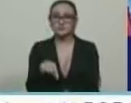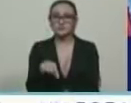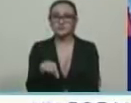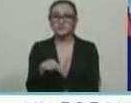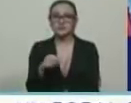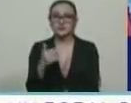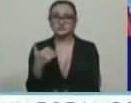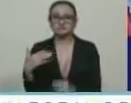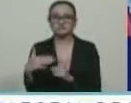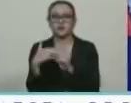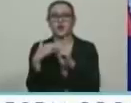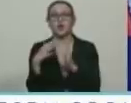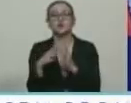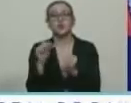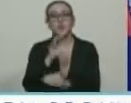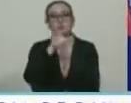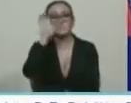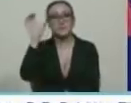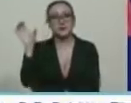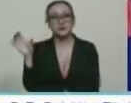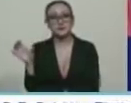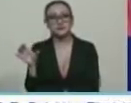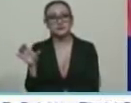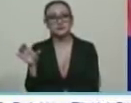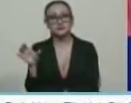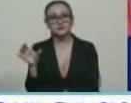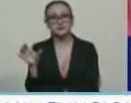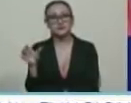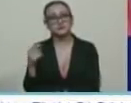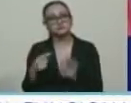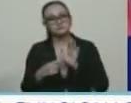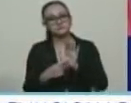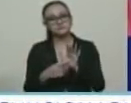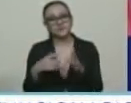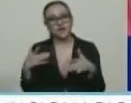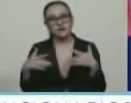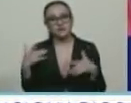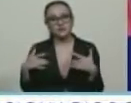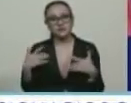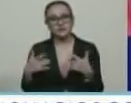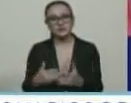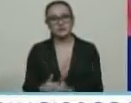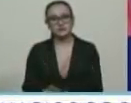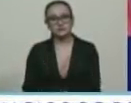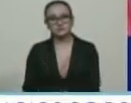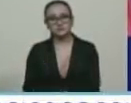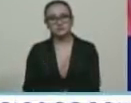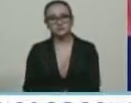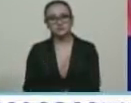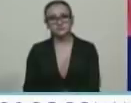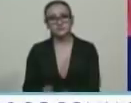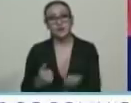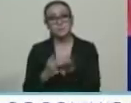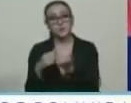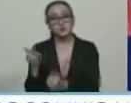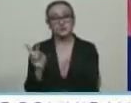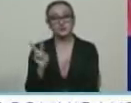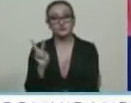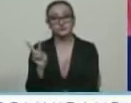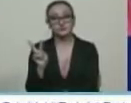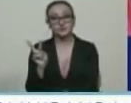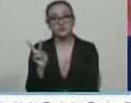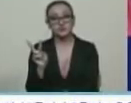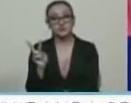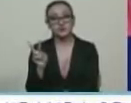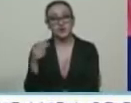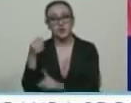una amenaza para todos los países en las que están demostrando actividades. El apoyo de Venezuela en